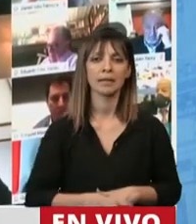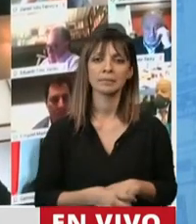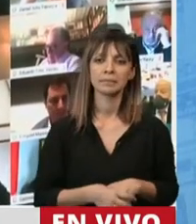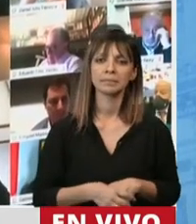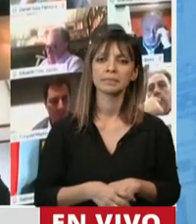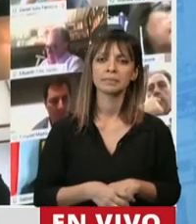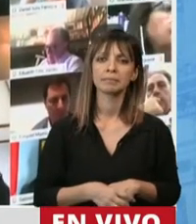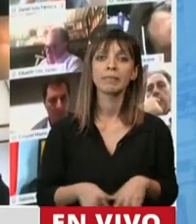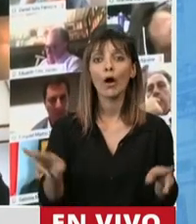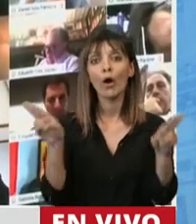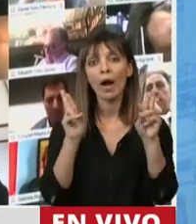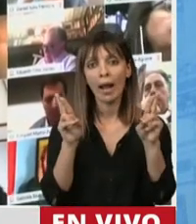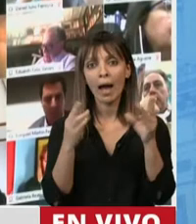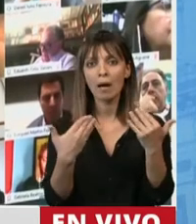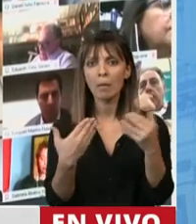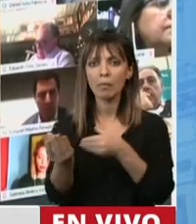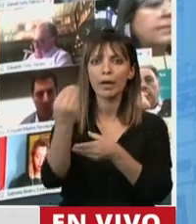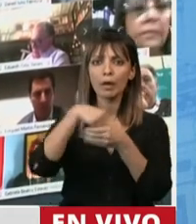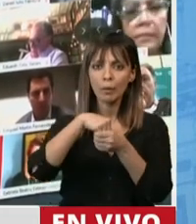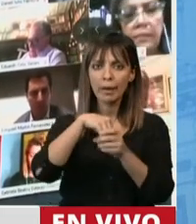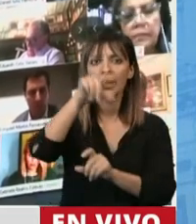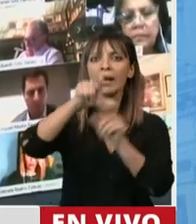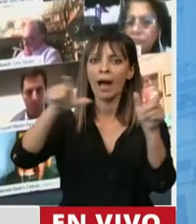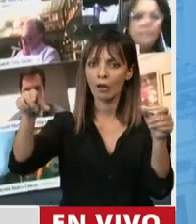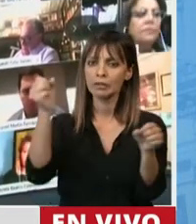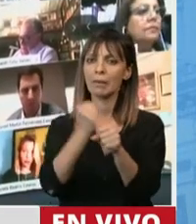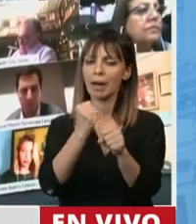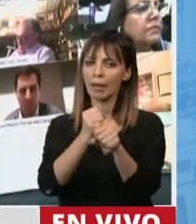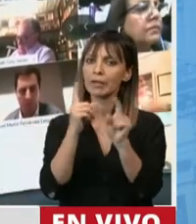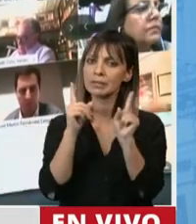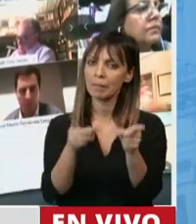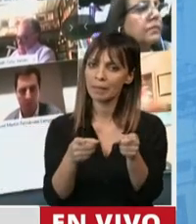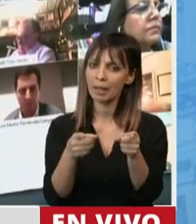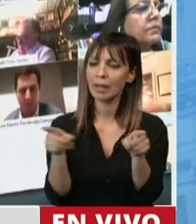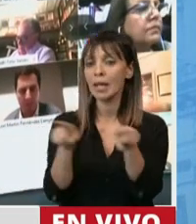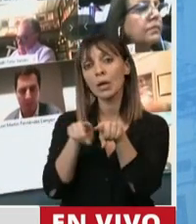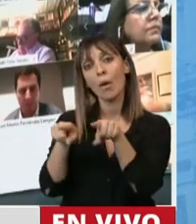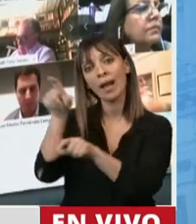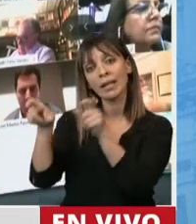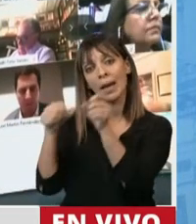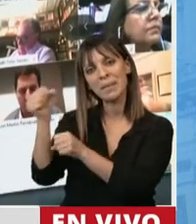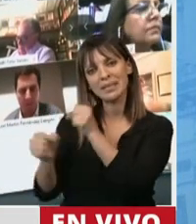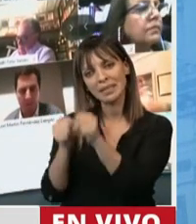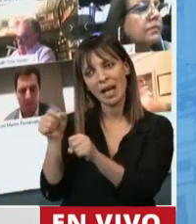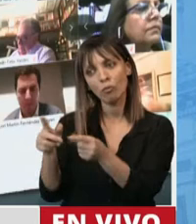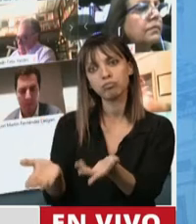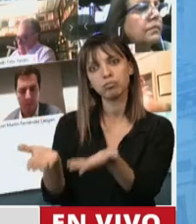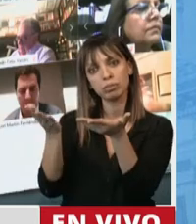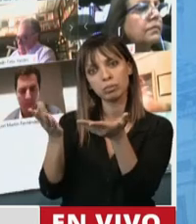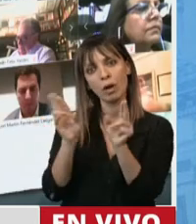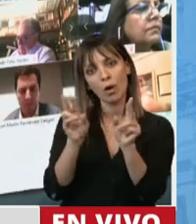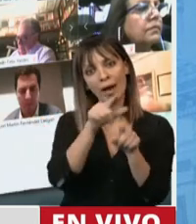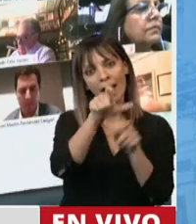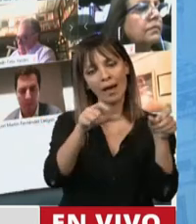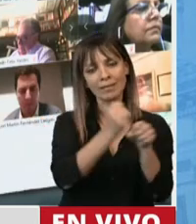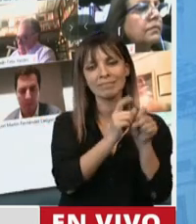y incluyamos a los trabajadores que le vaya bien junto con los empresarios. En el marco del debate